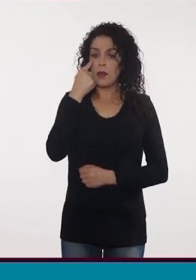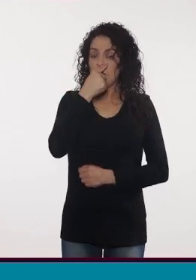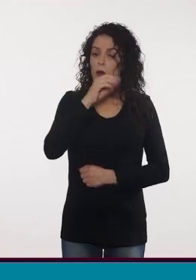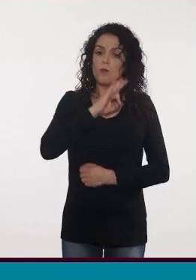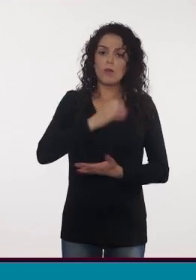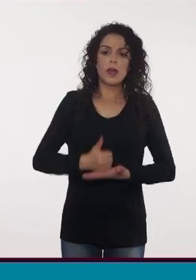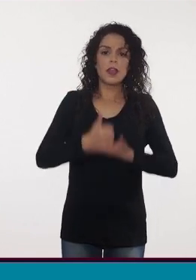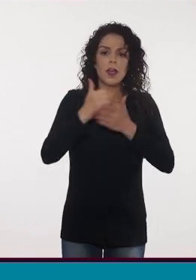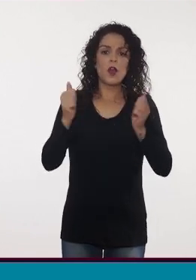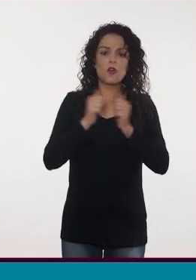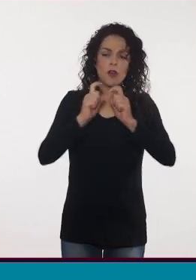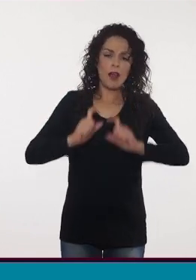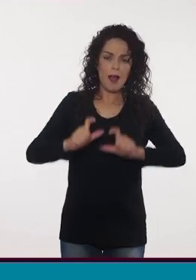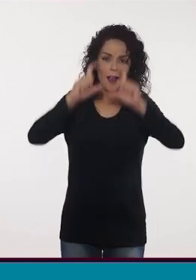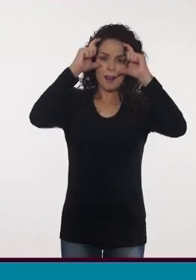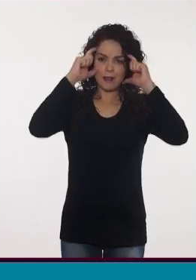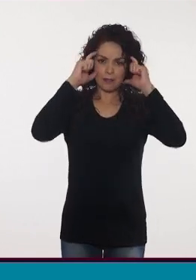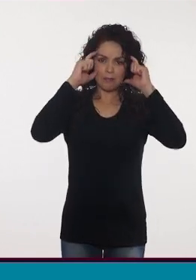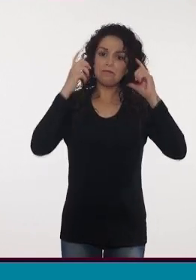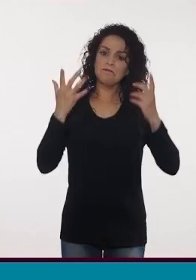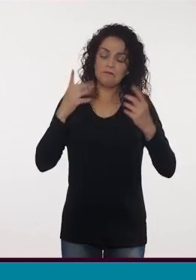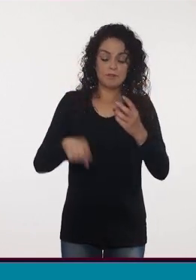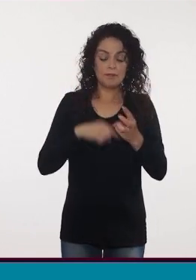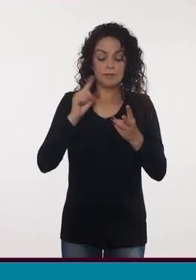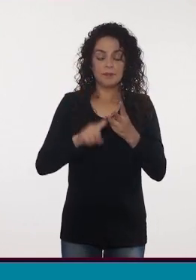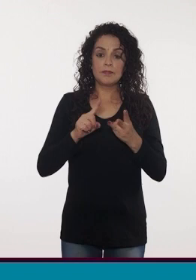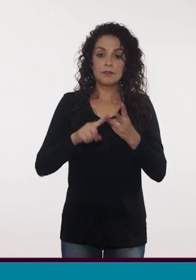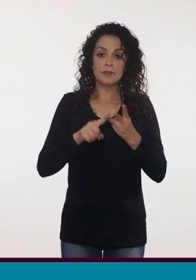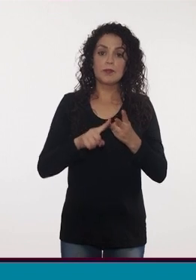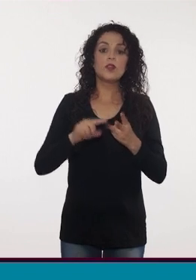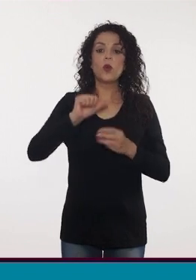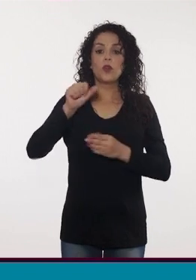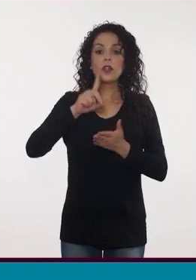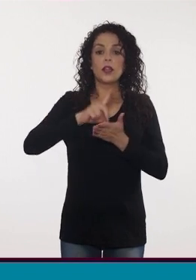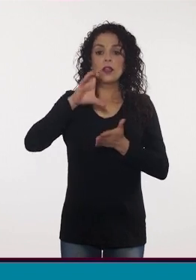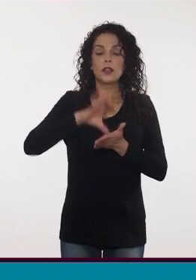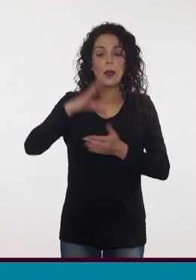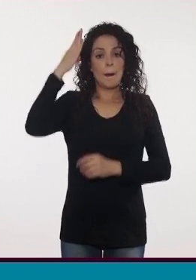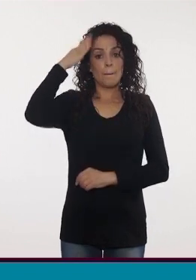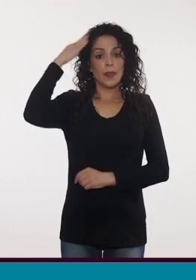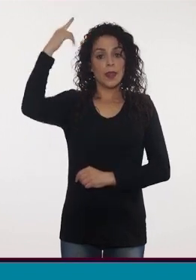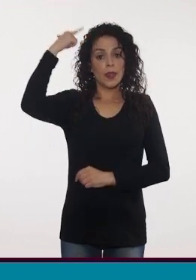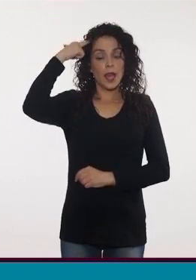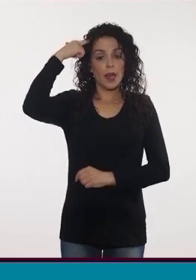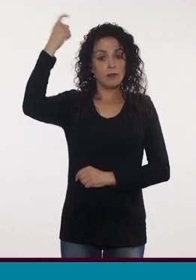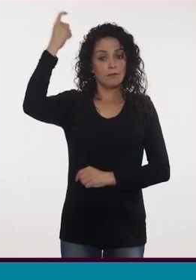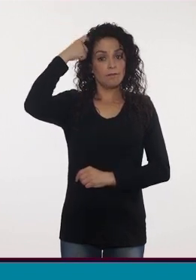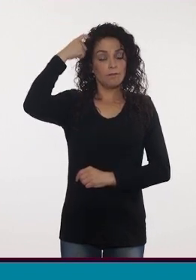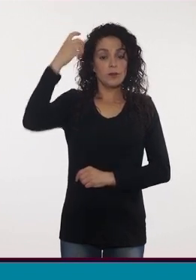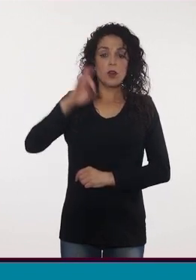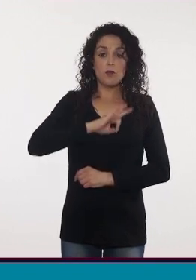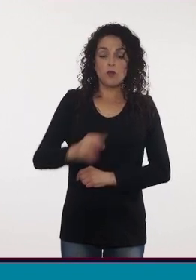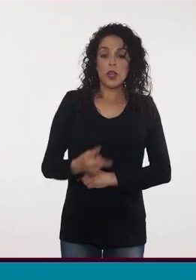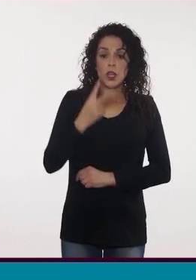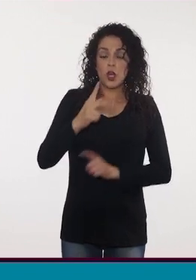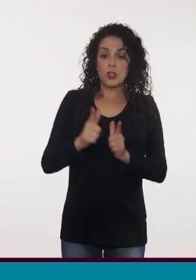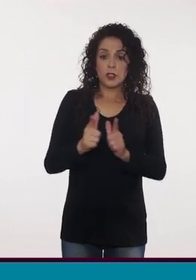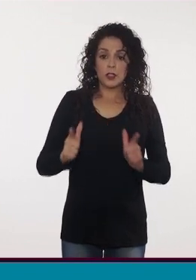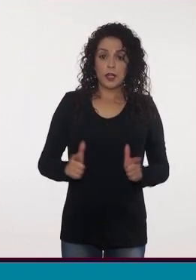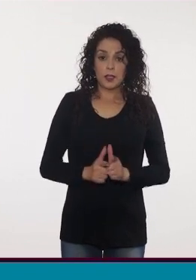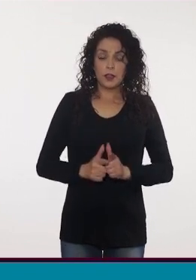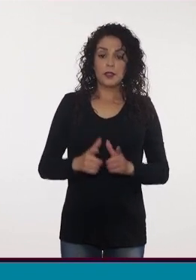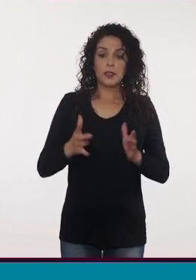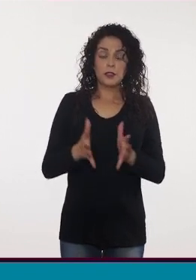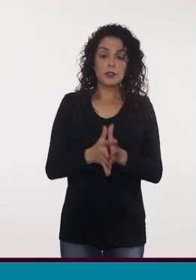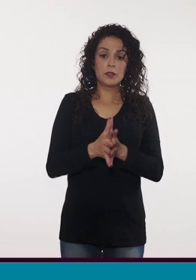con lentes o anteojos. En tercer lugar vienen las discapacidades mentales, que se pueden agrupar en dos grandes grupos: